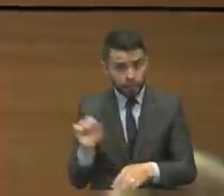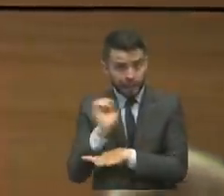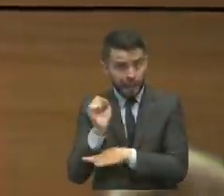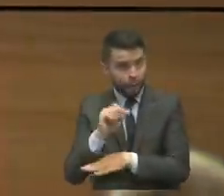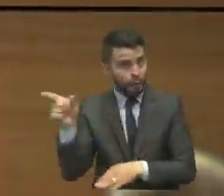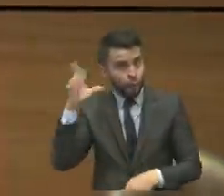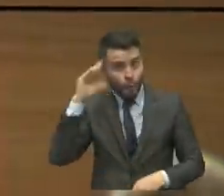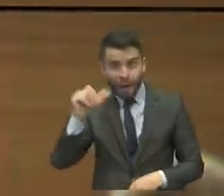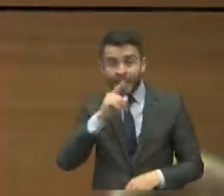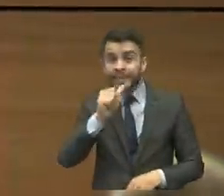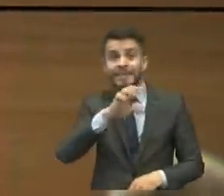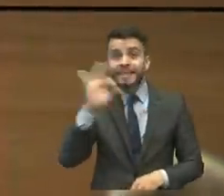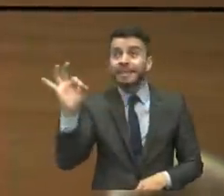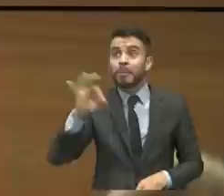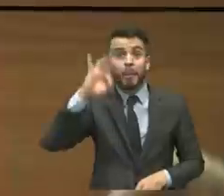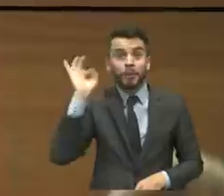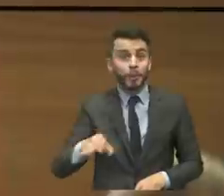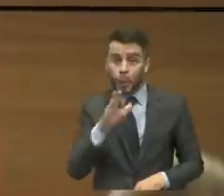sacaron 100%.